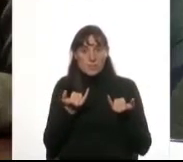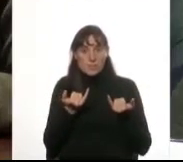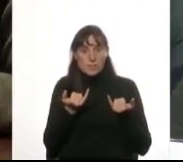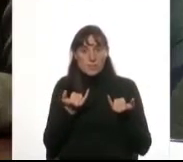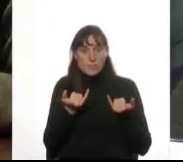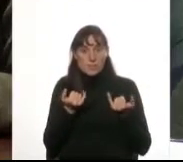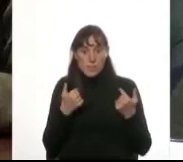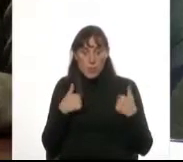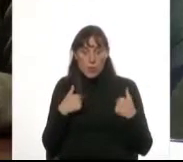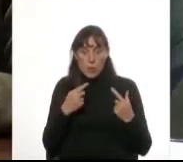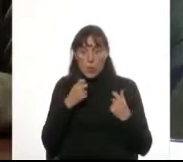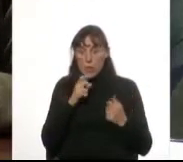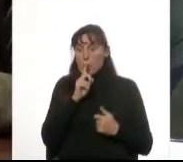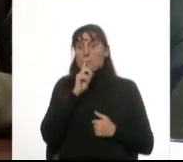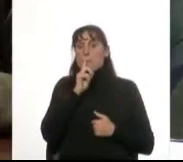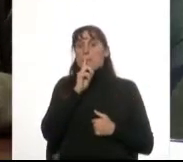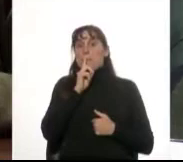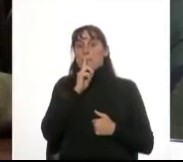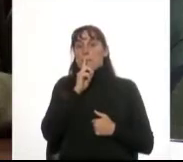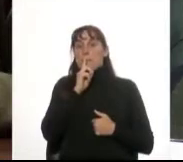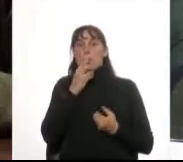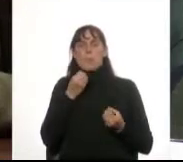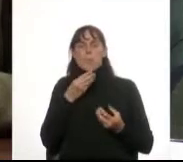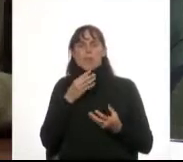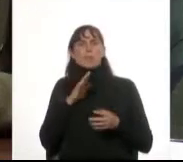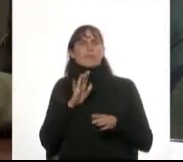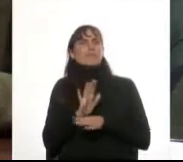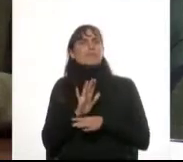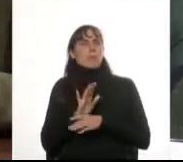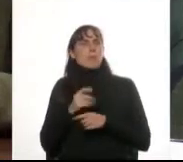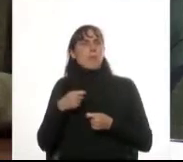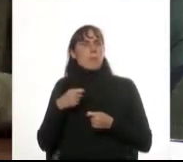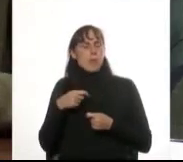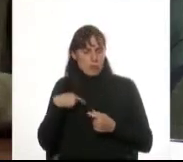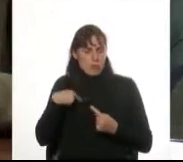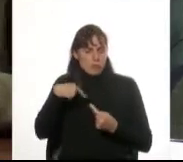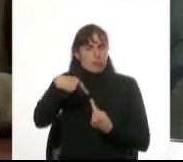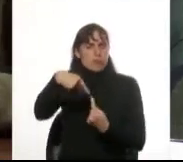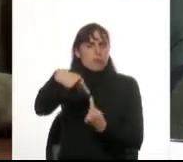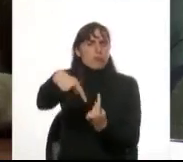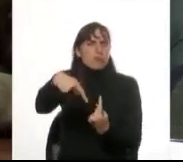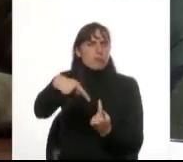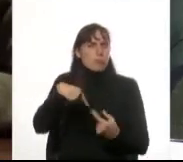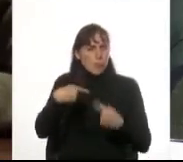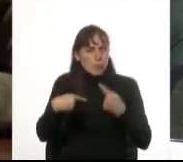hay que callarse la boca, porque lo contrario es una manera de presionar a la justicia.